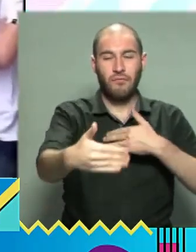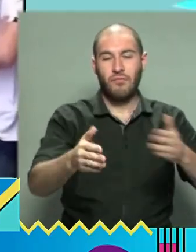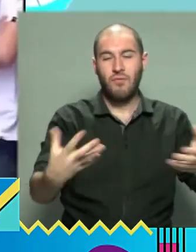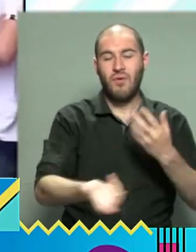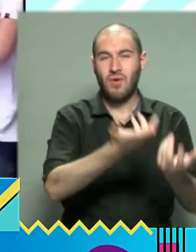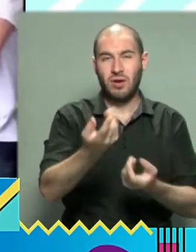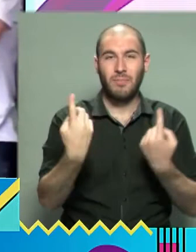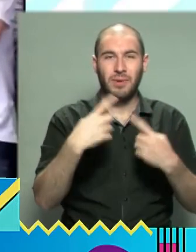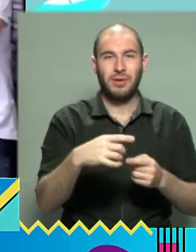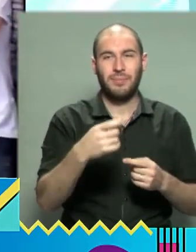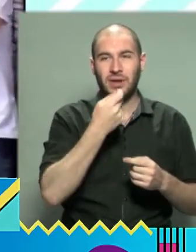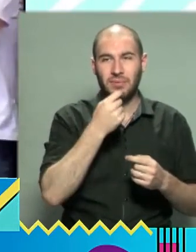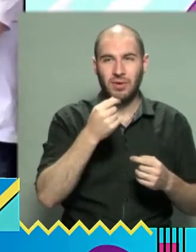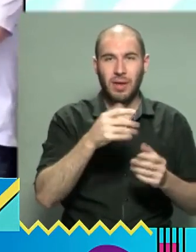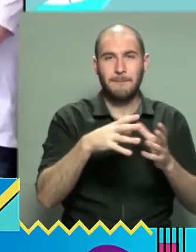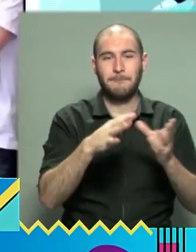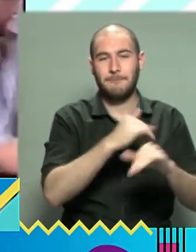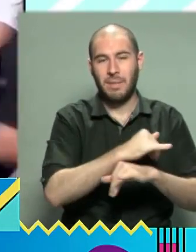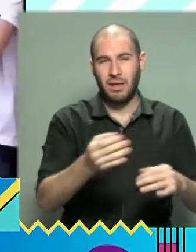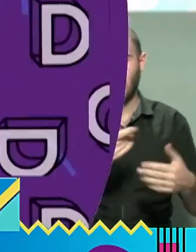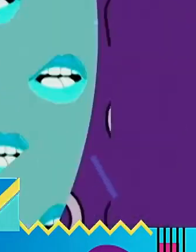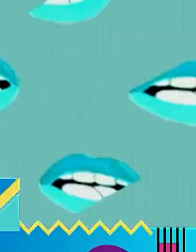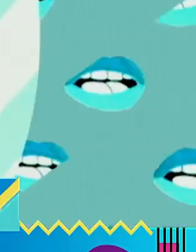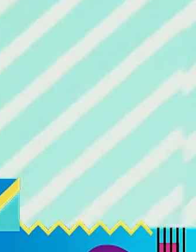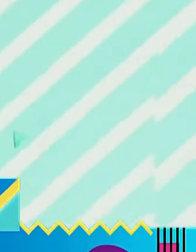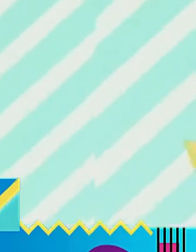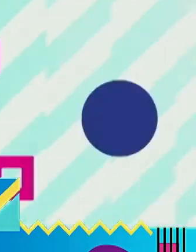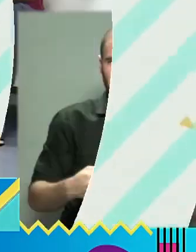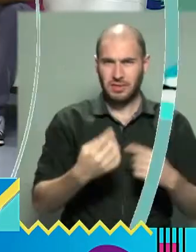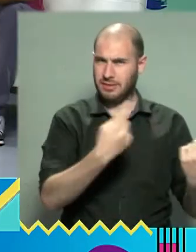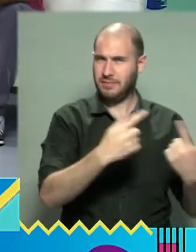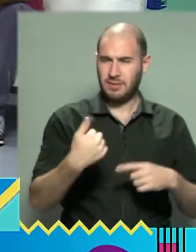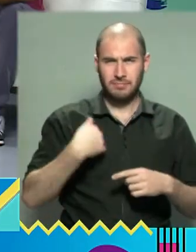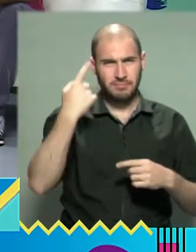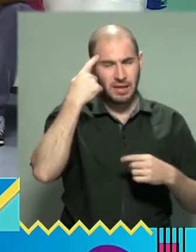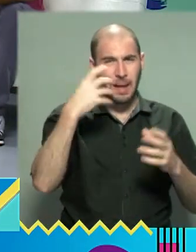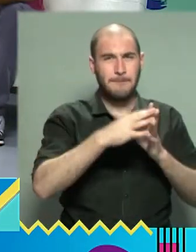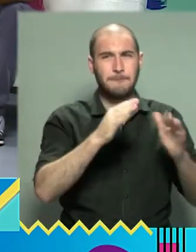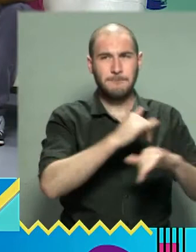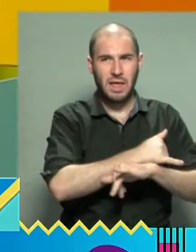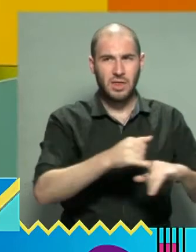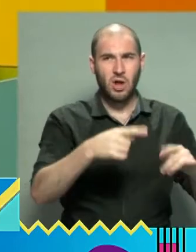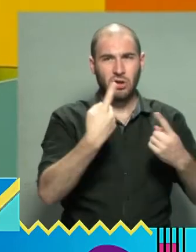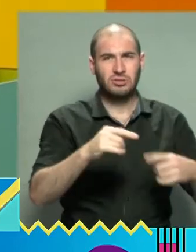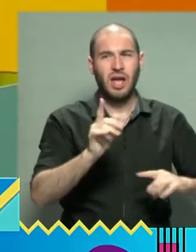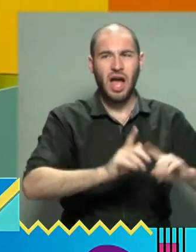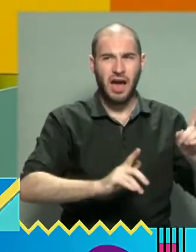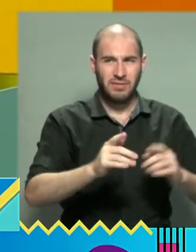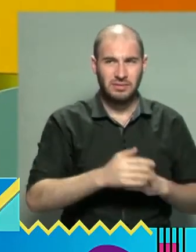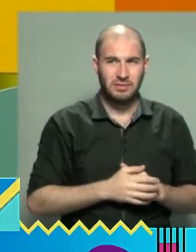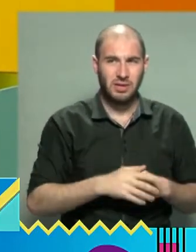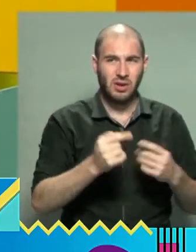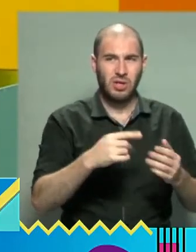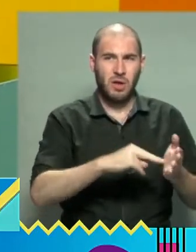container, pero tampoco era, lo que el medio había vendido. Y ahí es donde empecé a pensar, primero, el medio levanta algo que por ahí no es